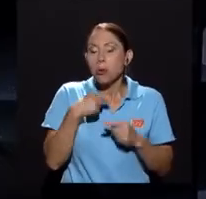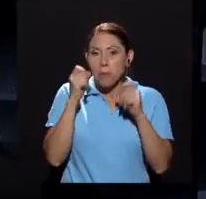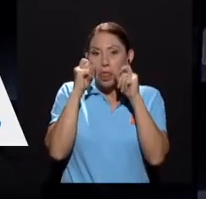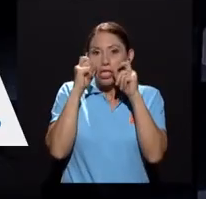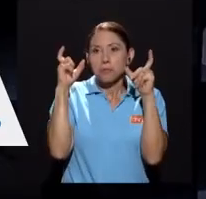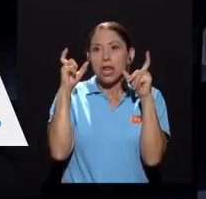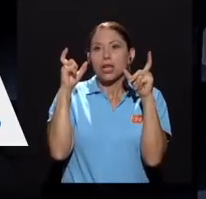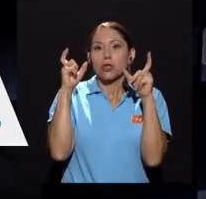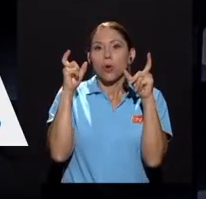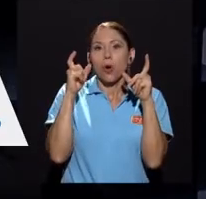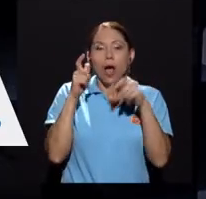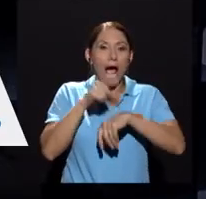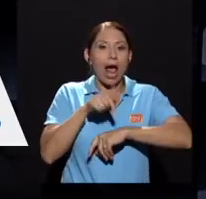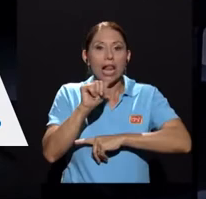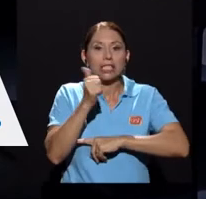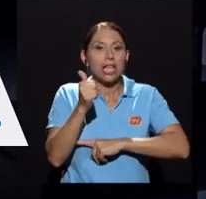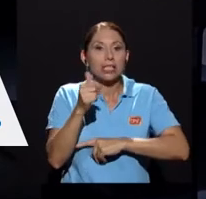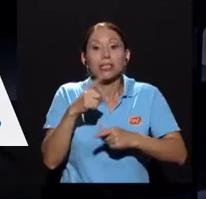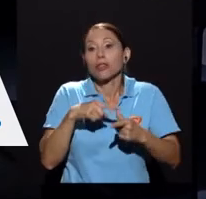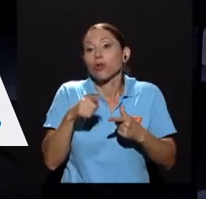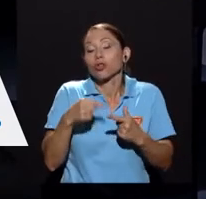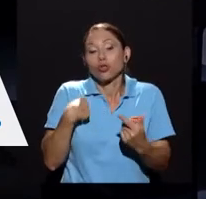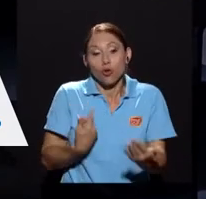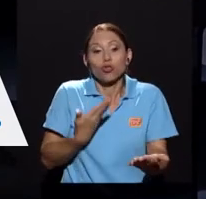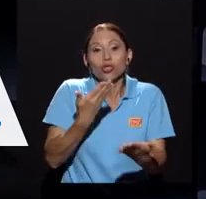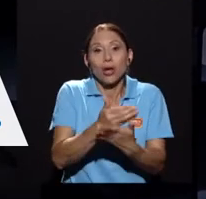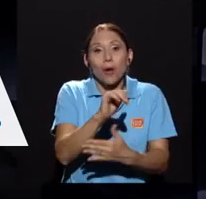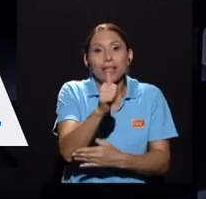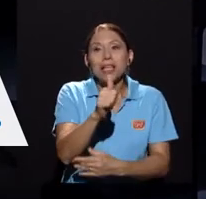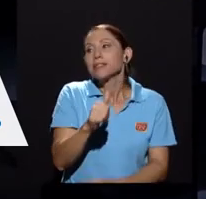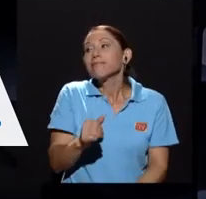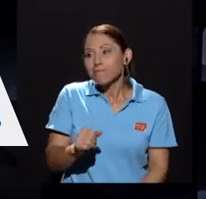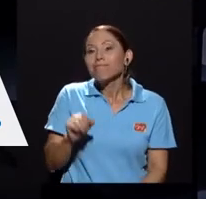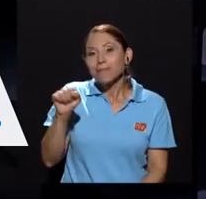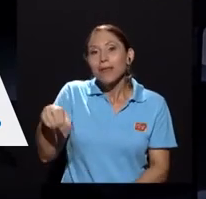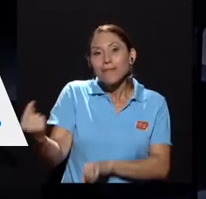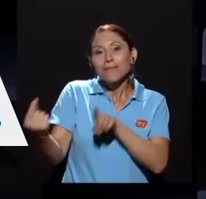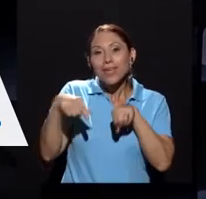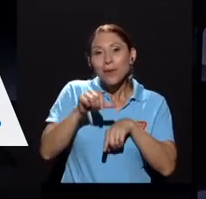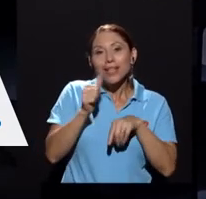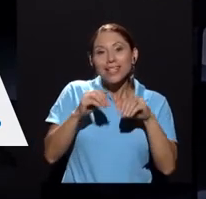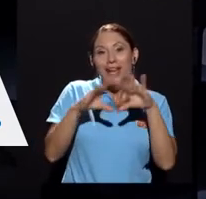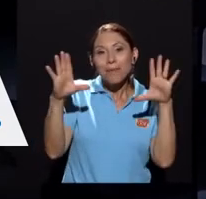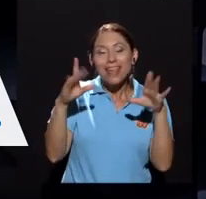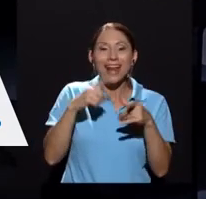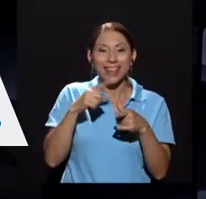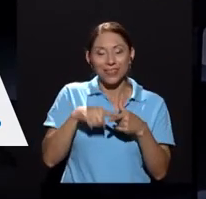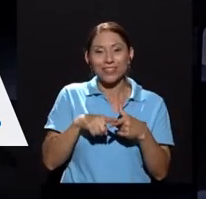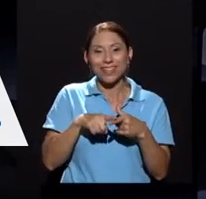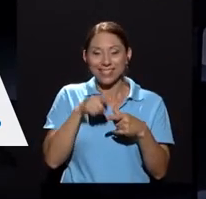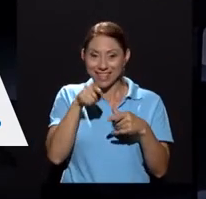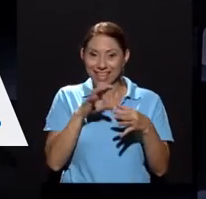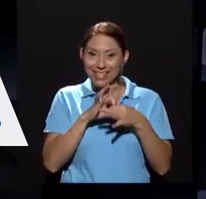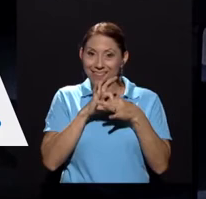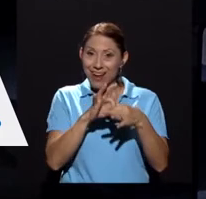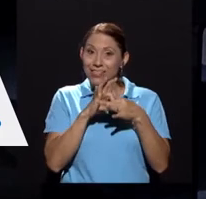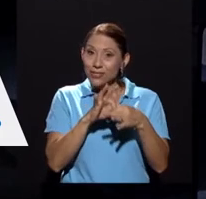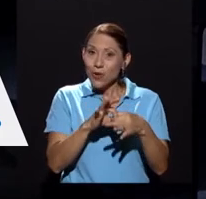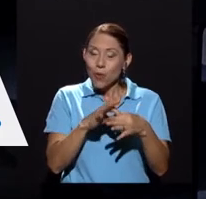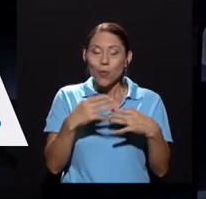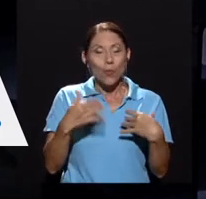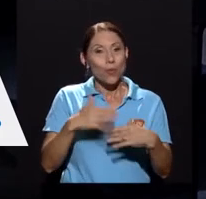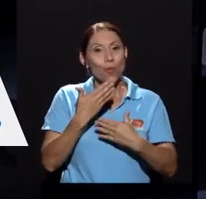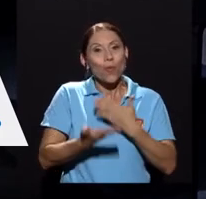aquí estoy de esa relación decía surge entonces un intercambio que le permite a juan